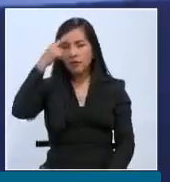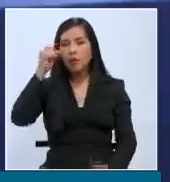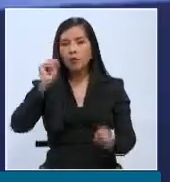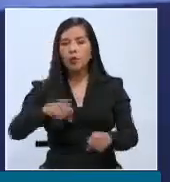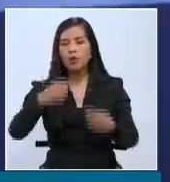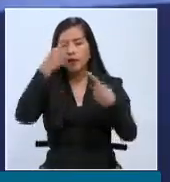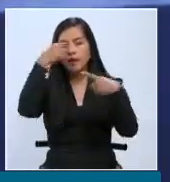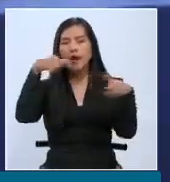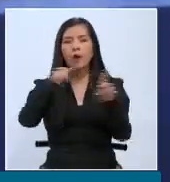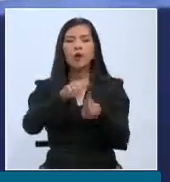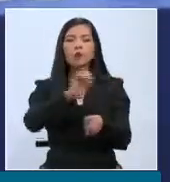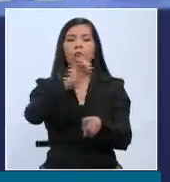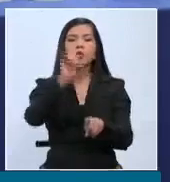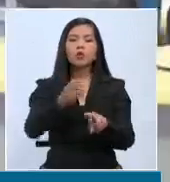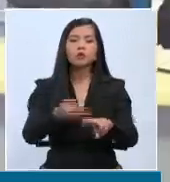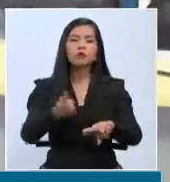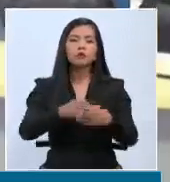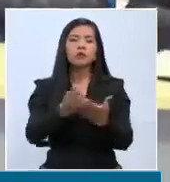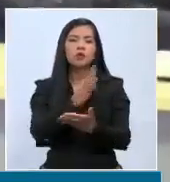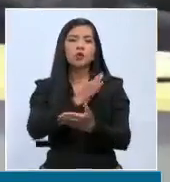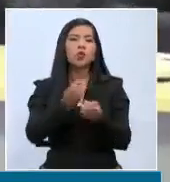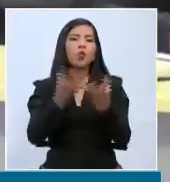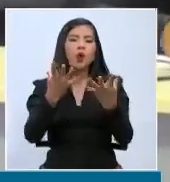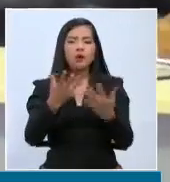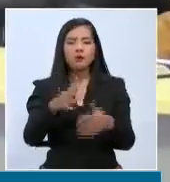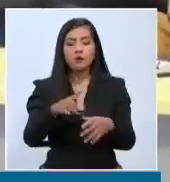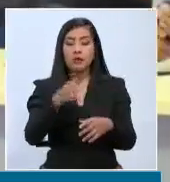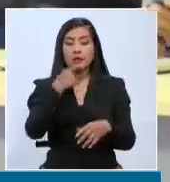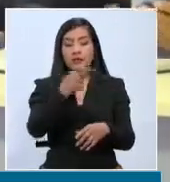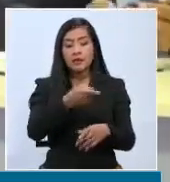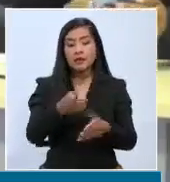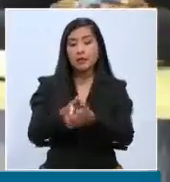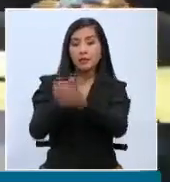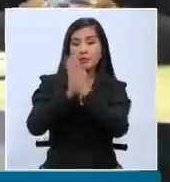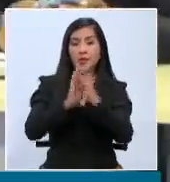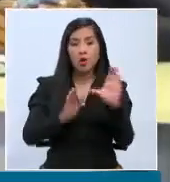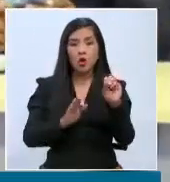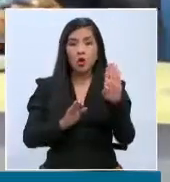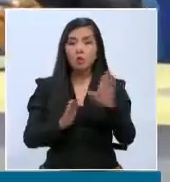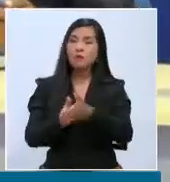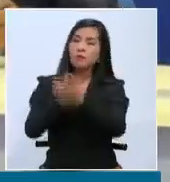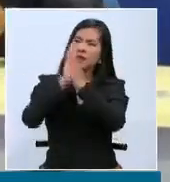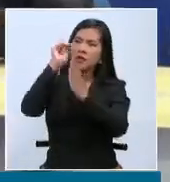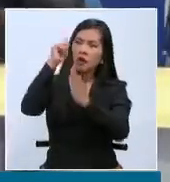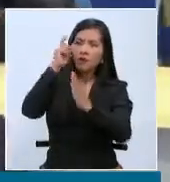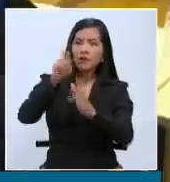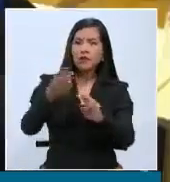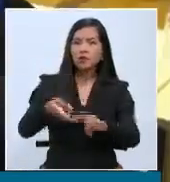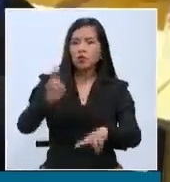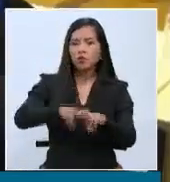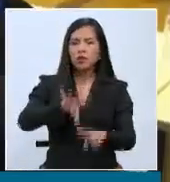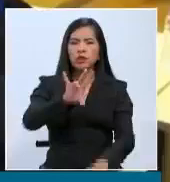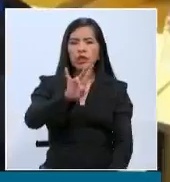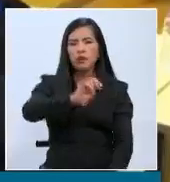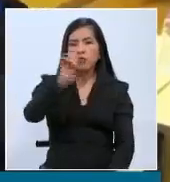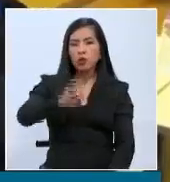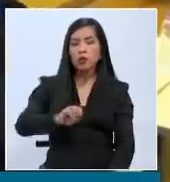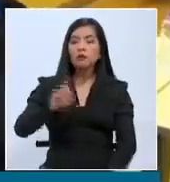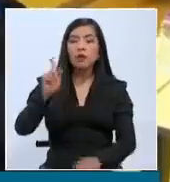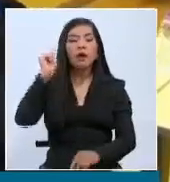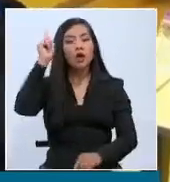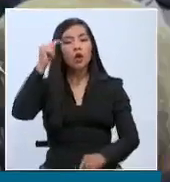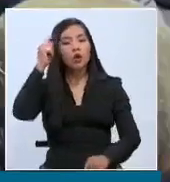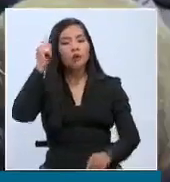medio entre el 7% que pide la Central Obrera Boliviana y las ofertas del gobierno que